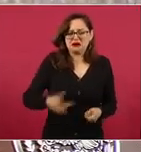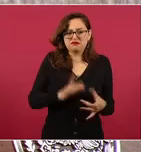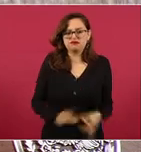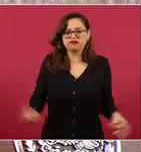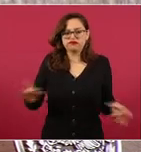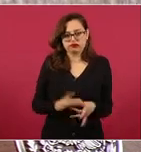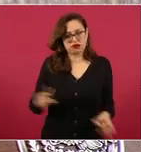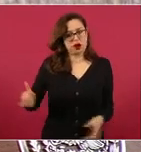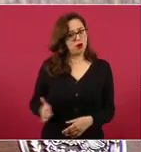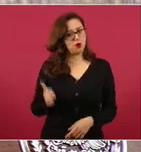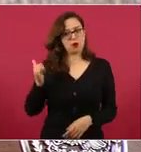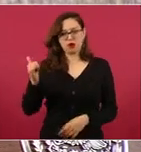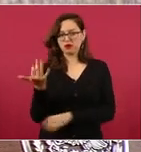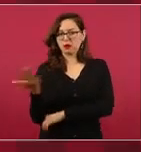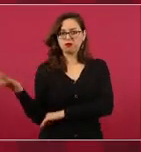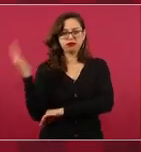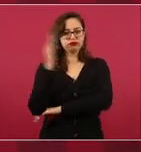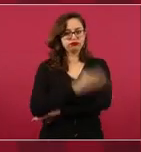provecho.